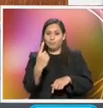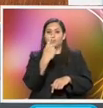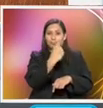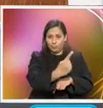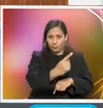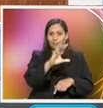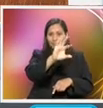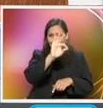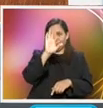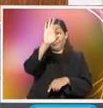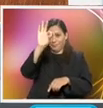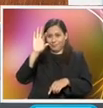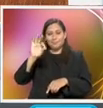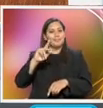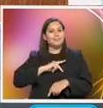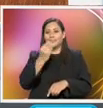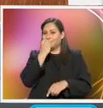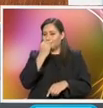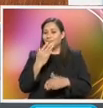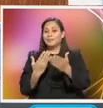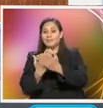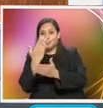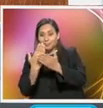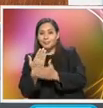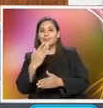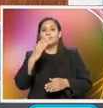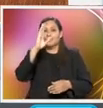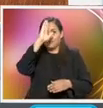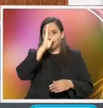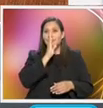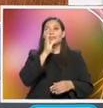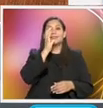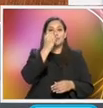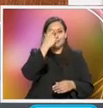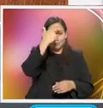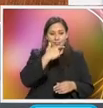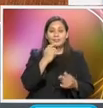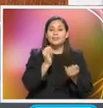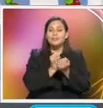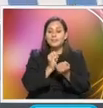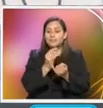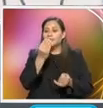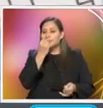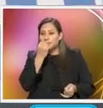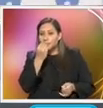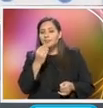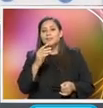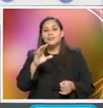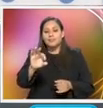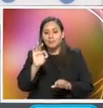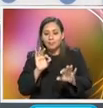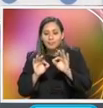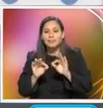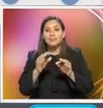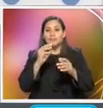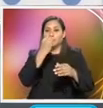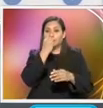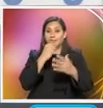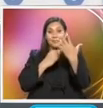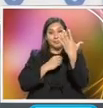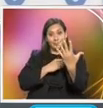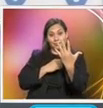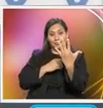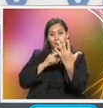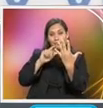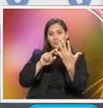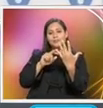grupos. Todas nuestras comidas, desayuno, comida y cena. Bien. Inclusive las colaciones, se recomienda que se hagan 5 comidas al día. Digamos,